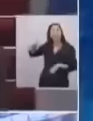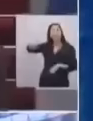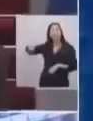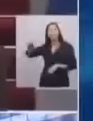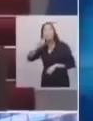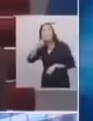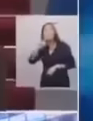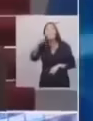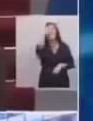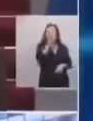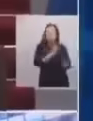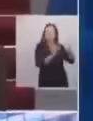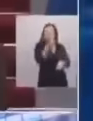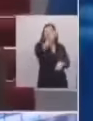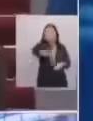no es Hugo